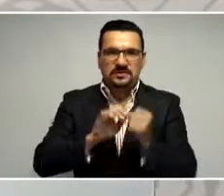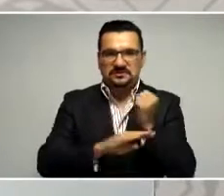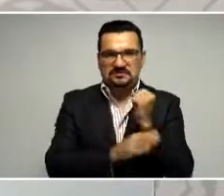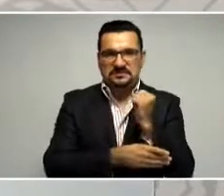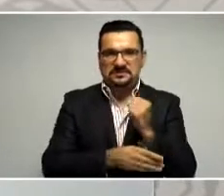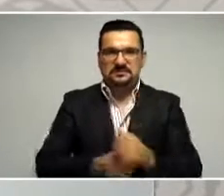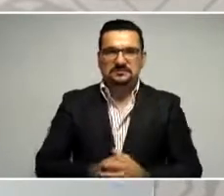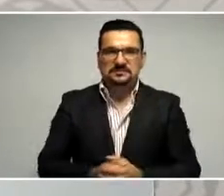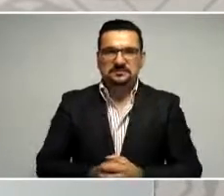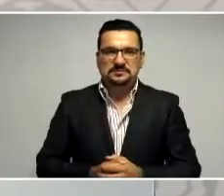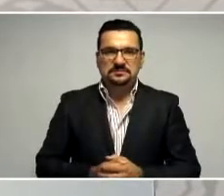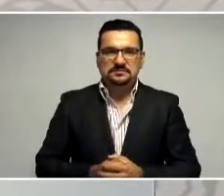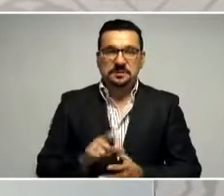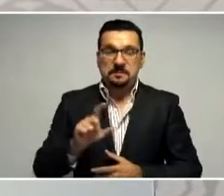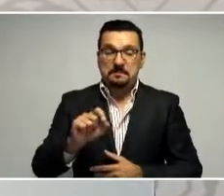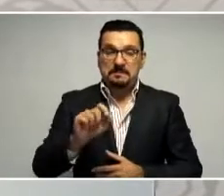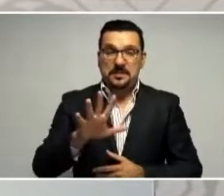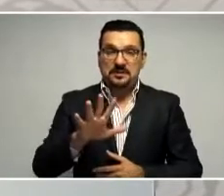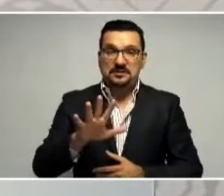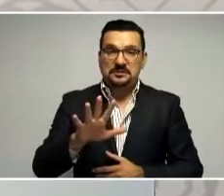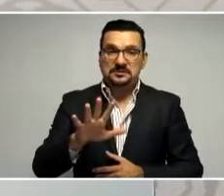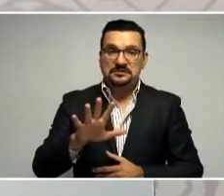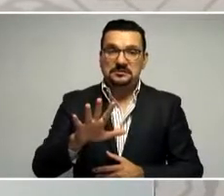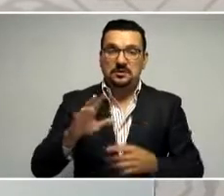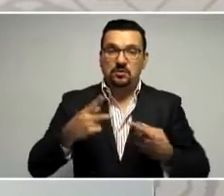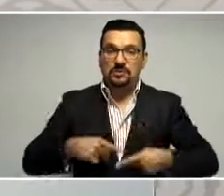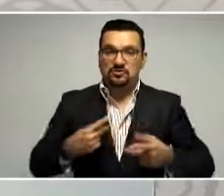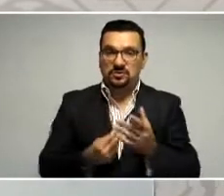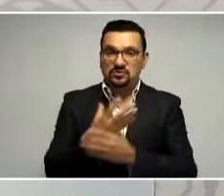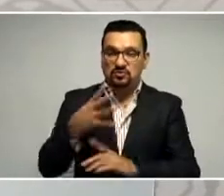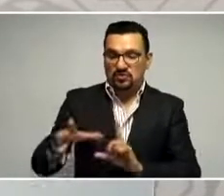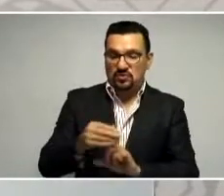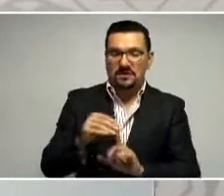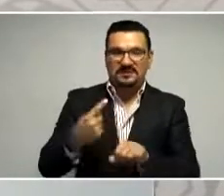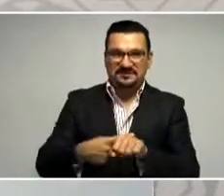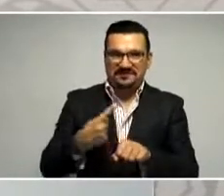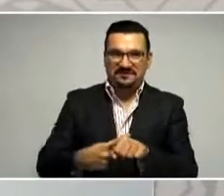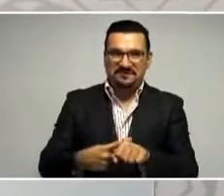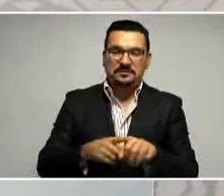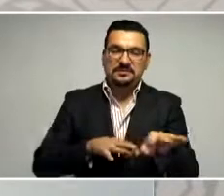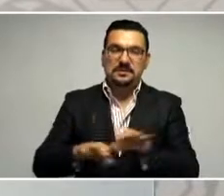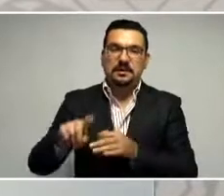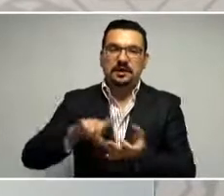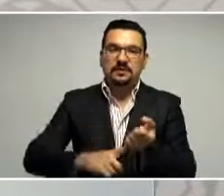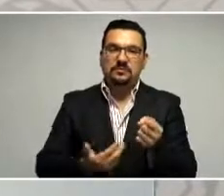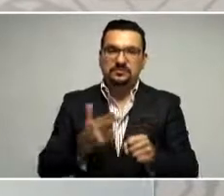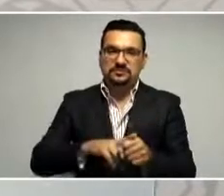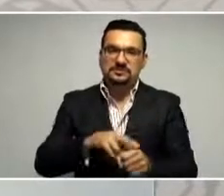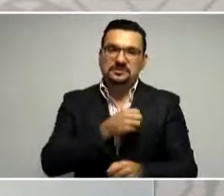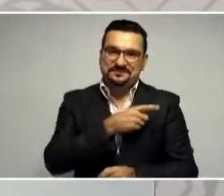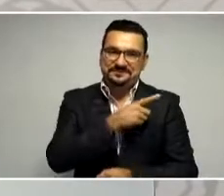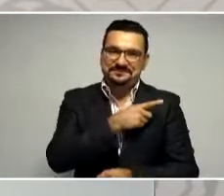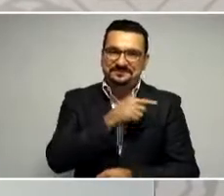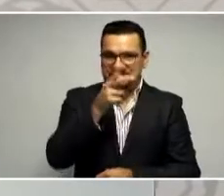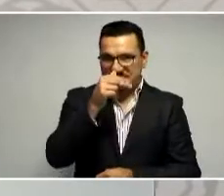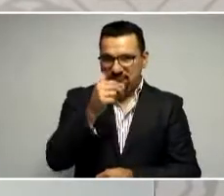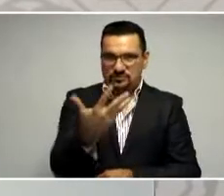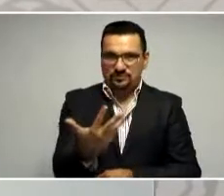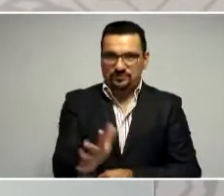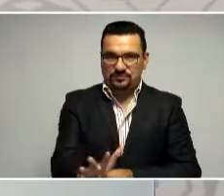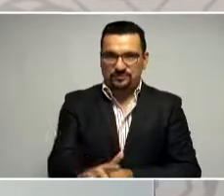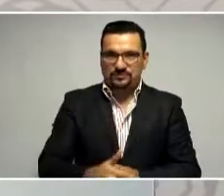embarazadas. 25 de los 408 casos ocurrieron en trabajadores de la salud. Hermosillo